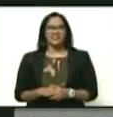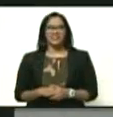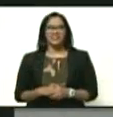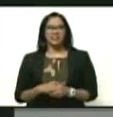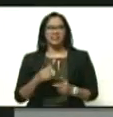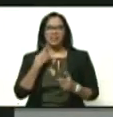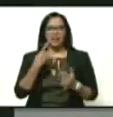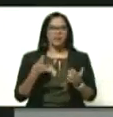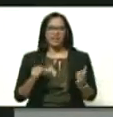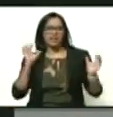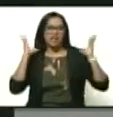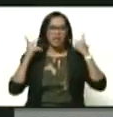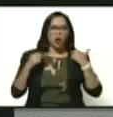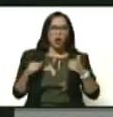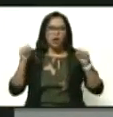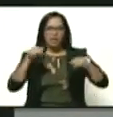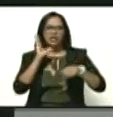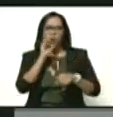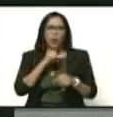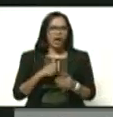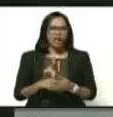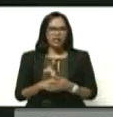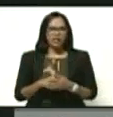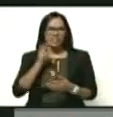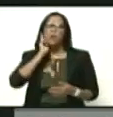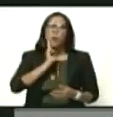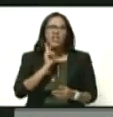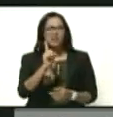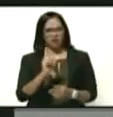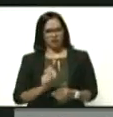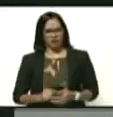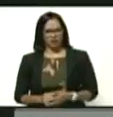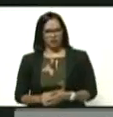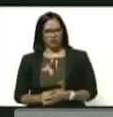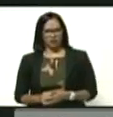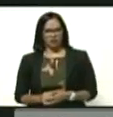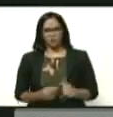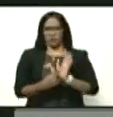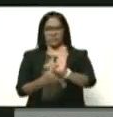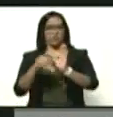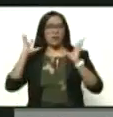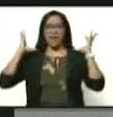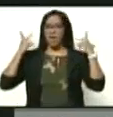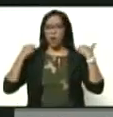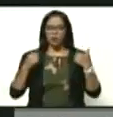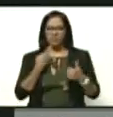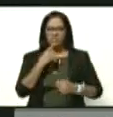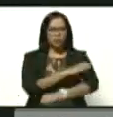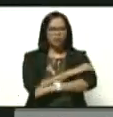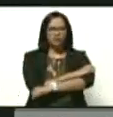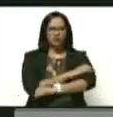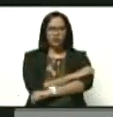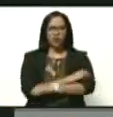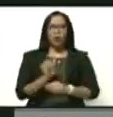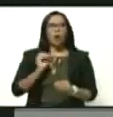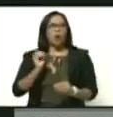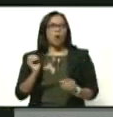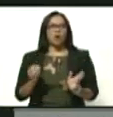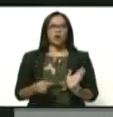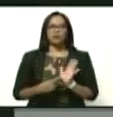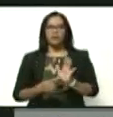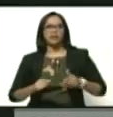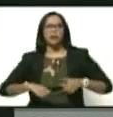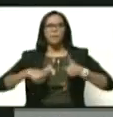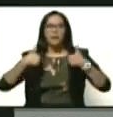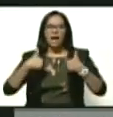un león que aquí no hay que bolívar nos representa más ese sector de la oposición o lo representa más